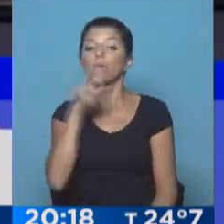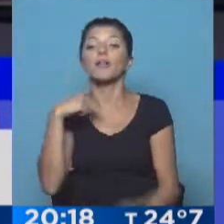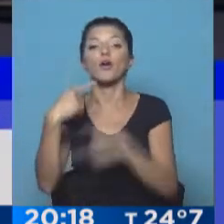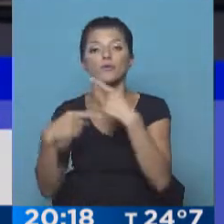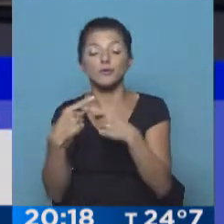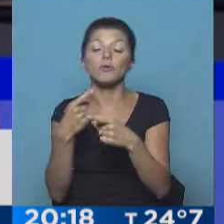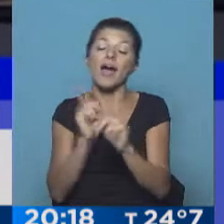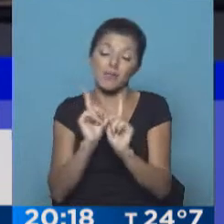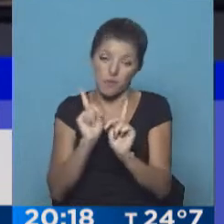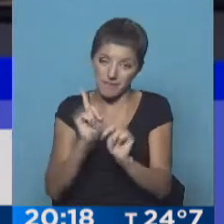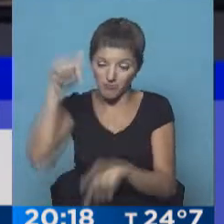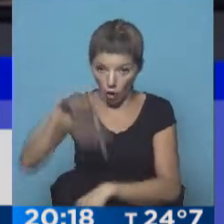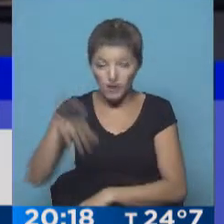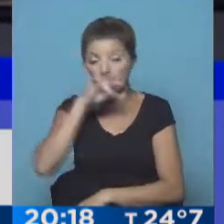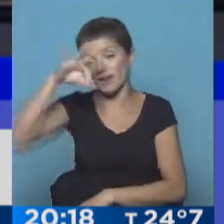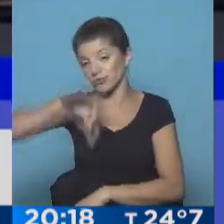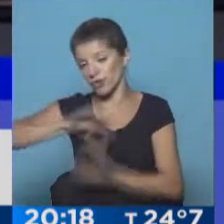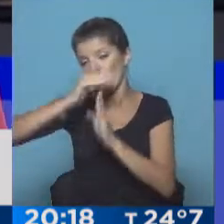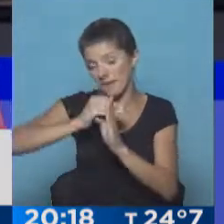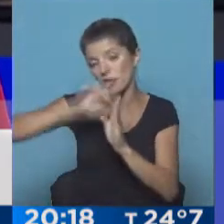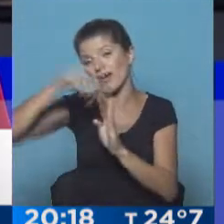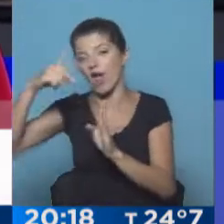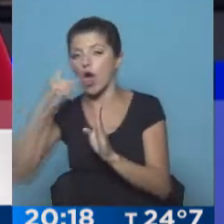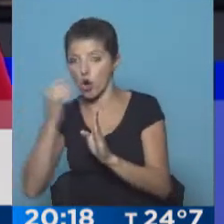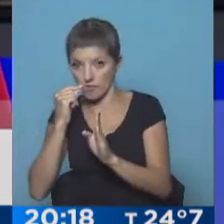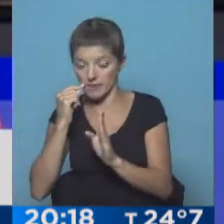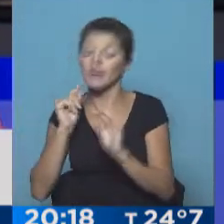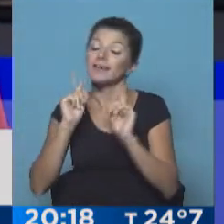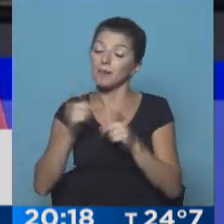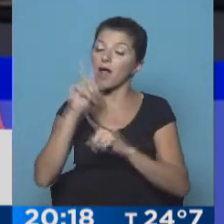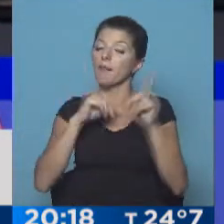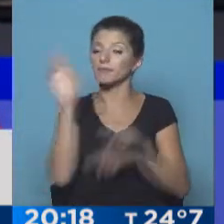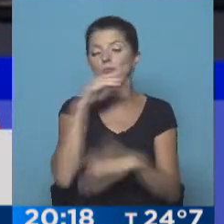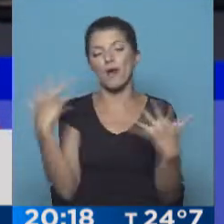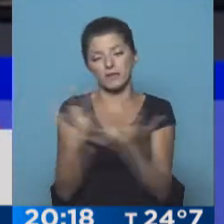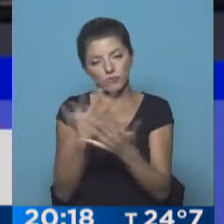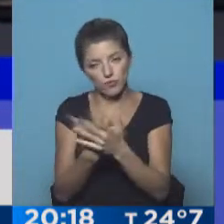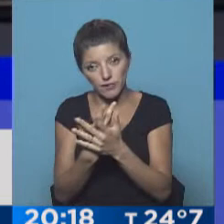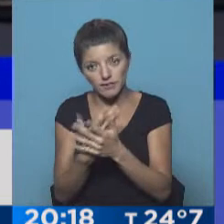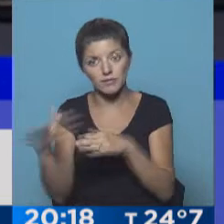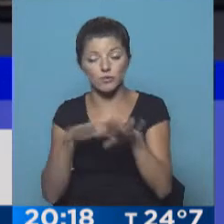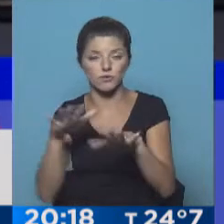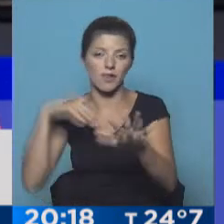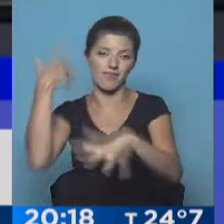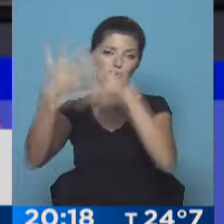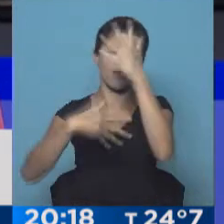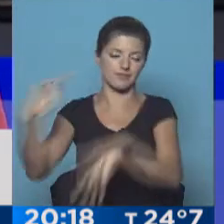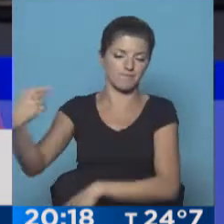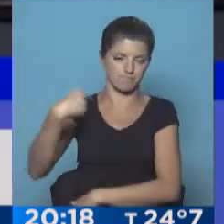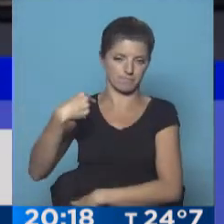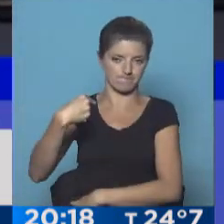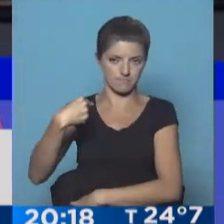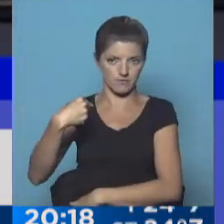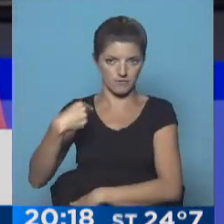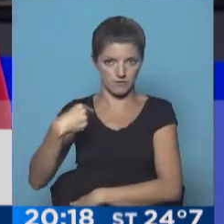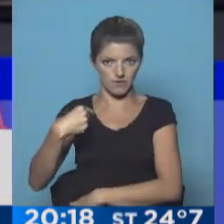menos, además de sufrir otro tipo de situaciones como la que veíamos claramente, que tiene que ver con la violencia machista, que es la